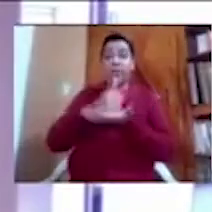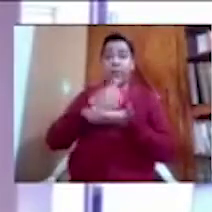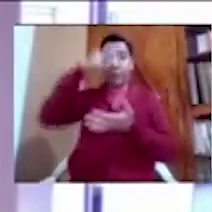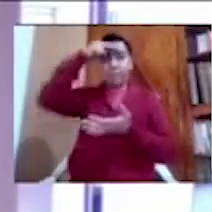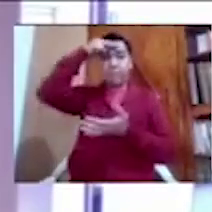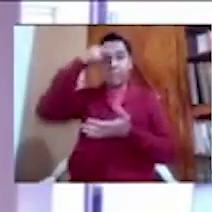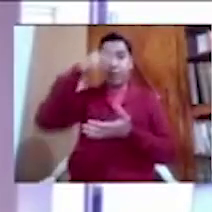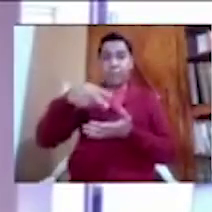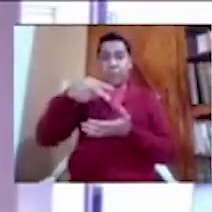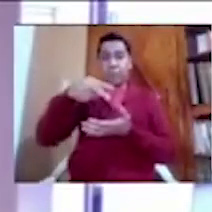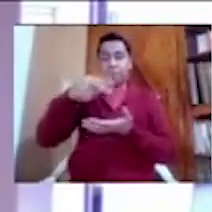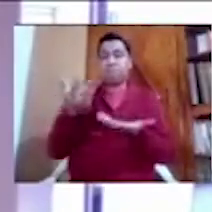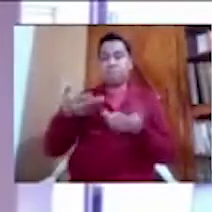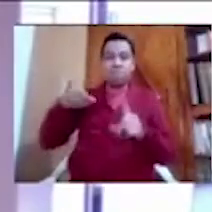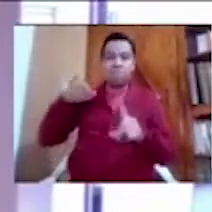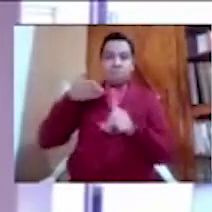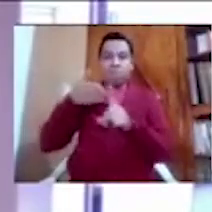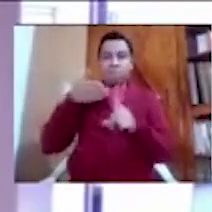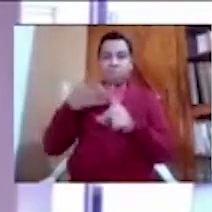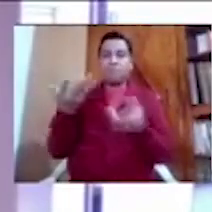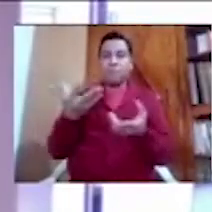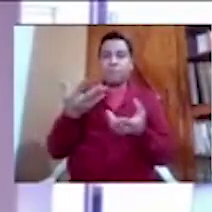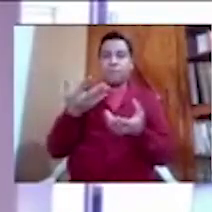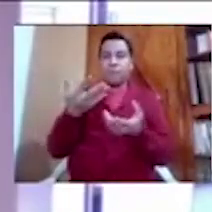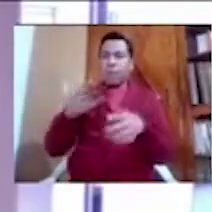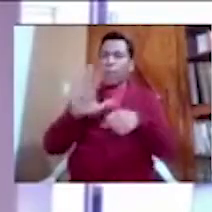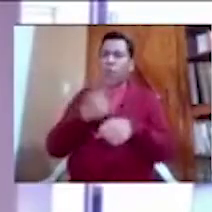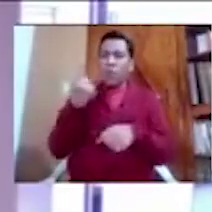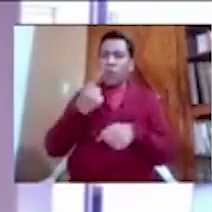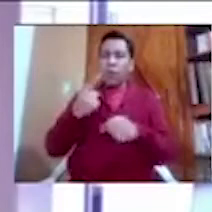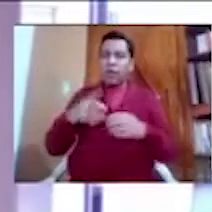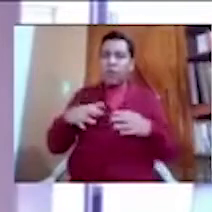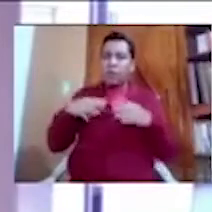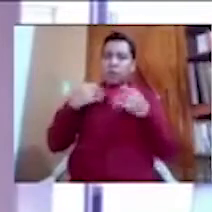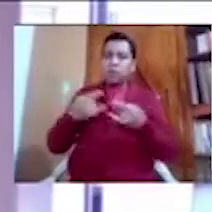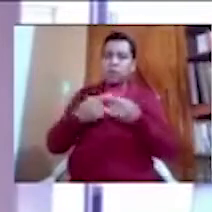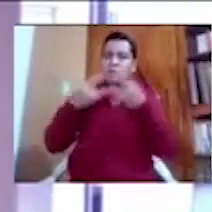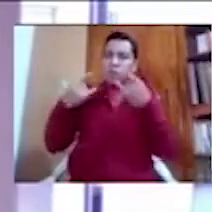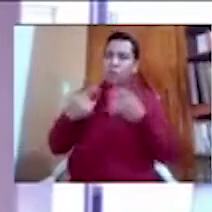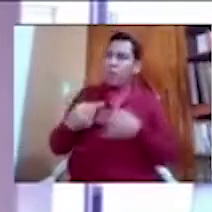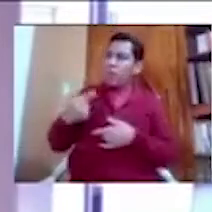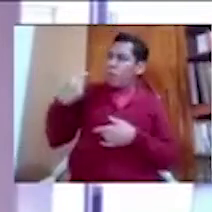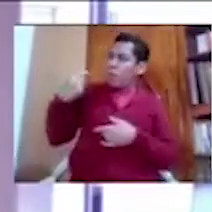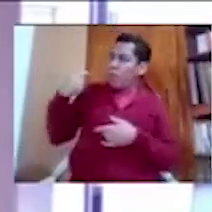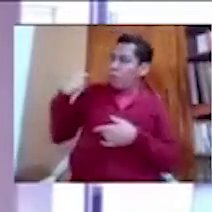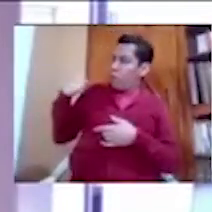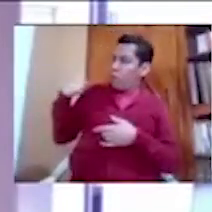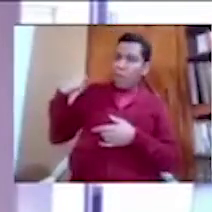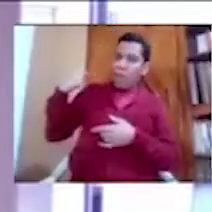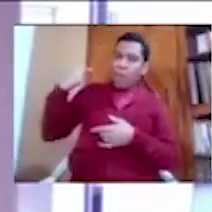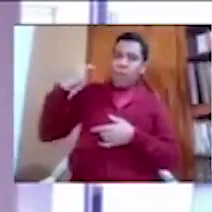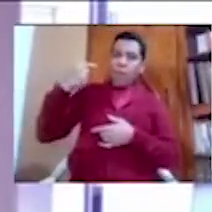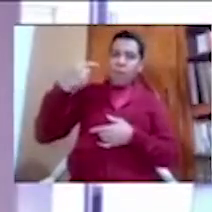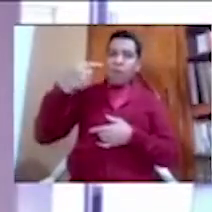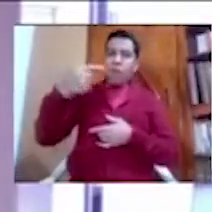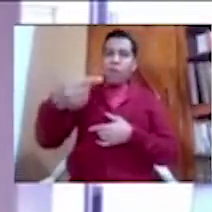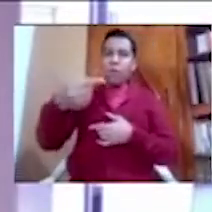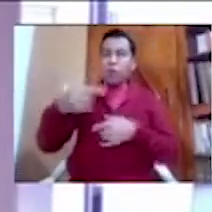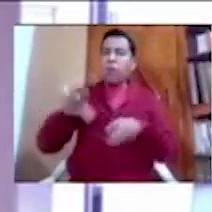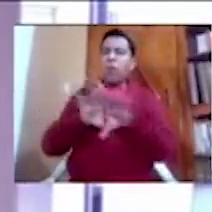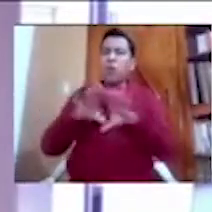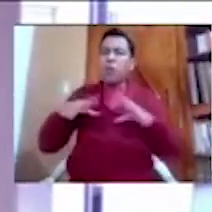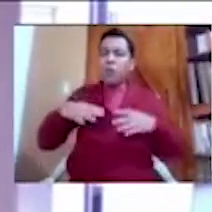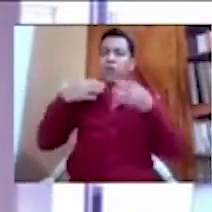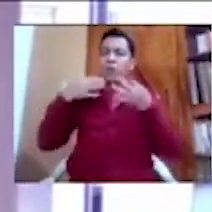Ciudad de México y que tiene unas raíces históricas relevantes. Esta ciudad, como ustedes